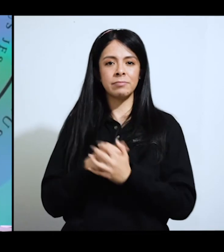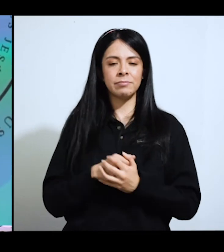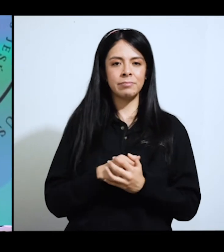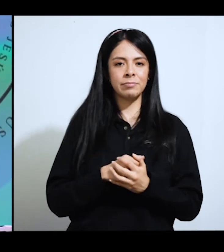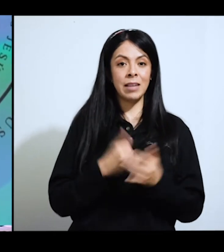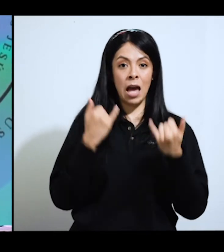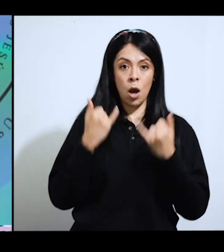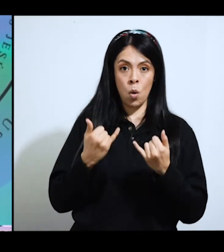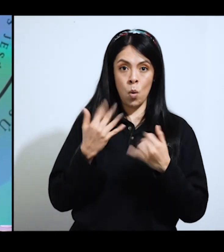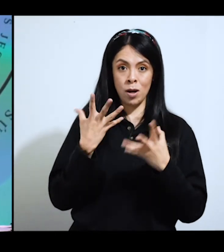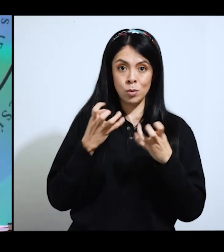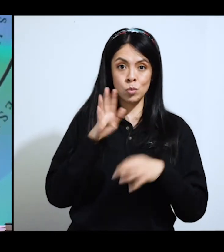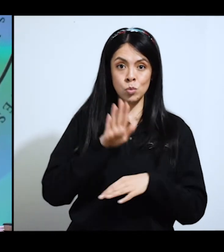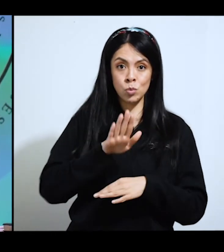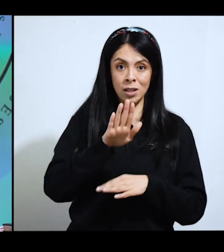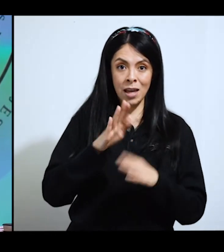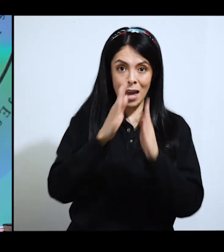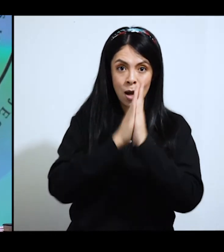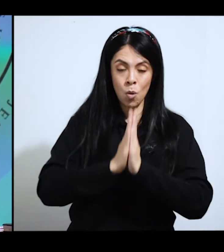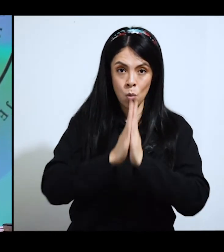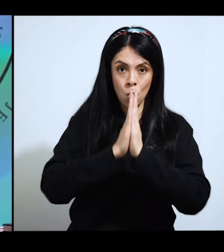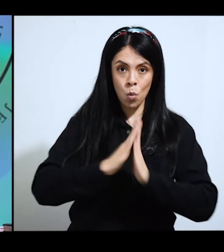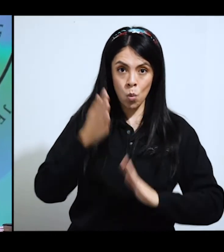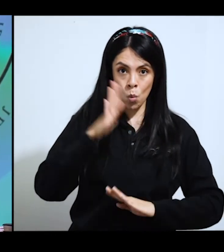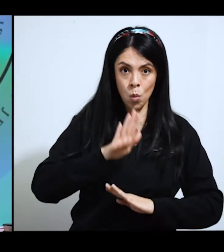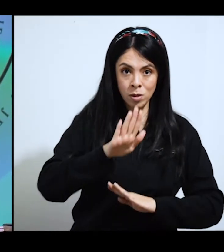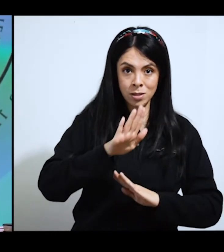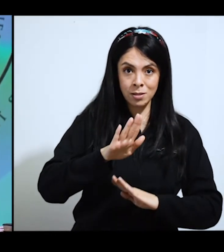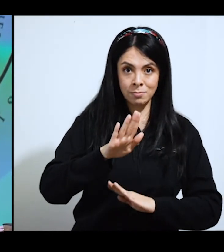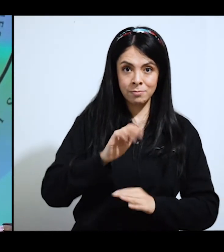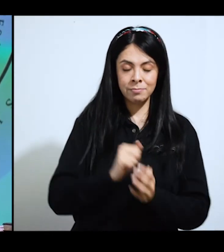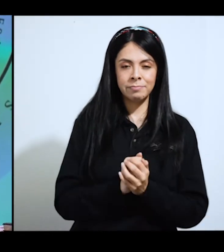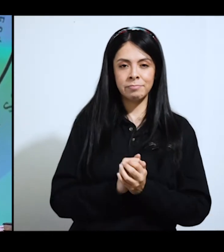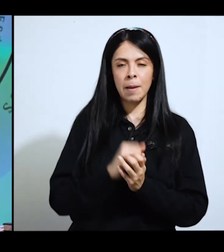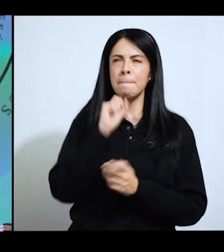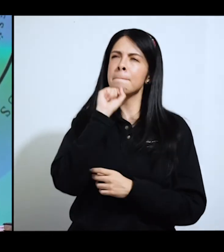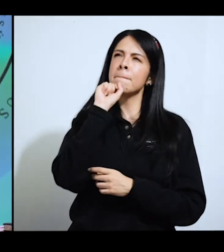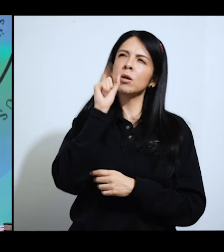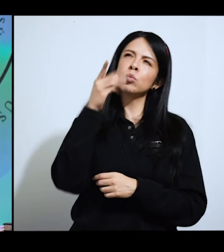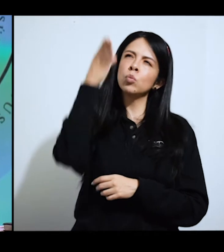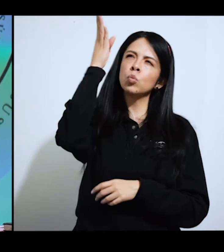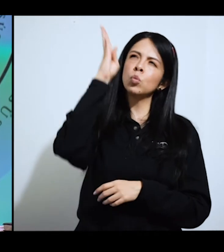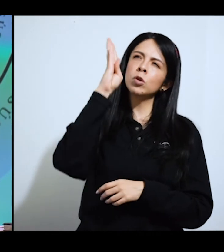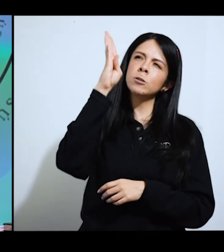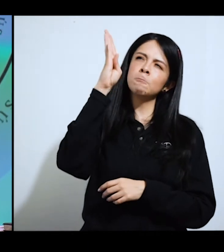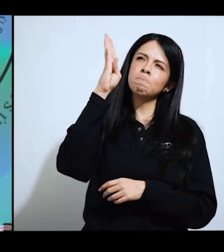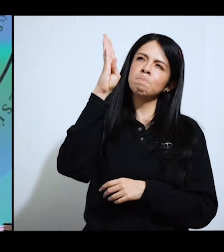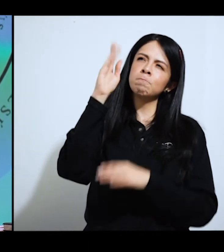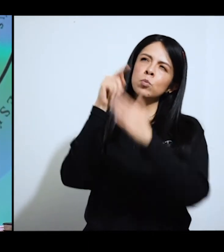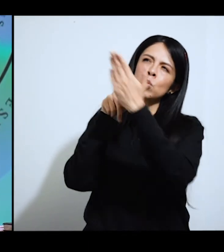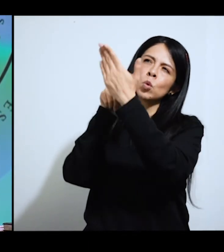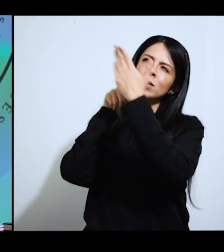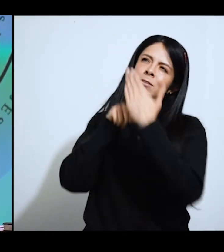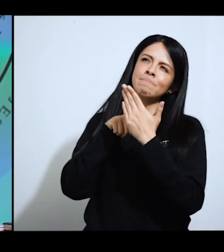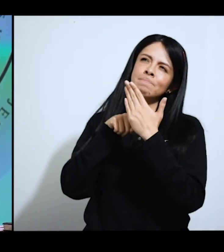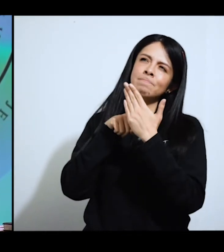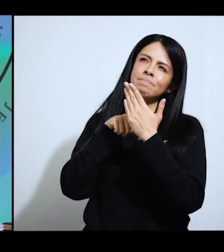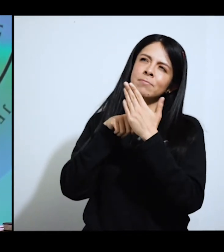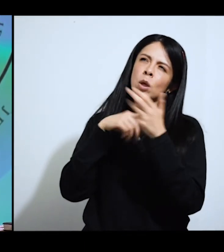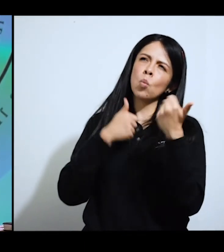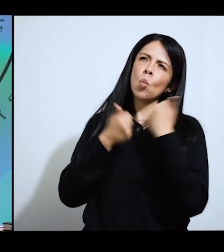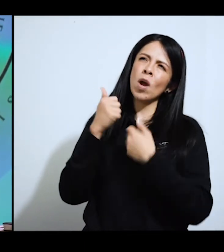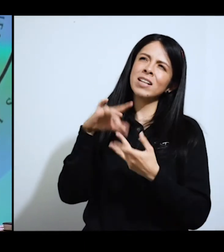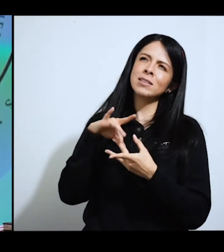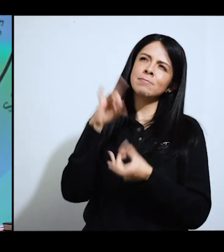oración, cierren sus ojos y pregúntenle: Señor, muéstrame qué espíritu o qué demonio me